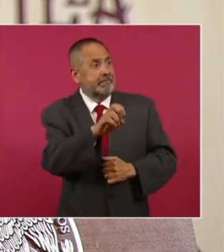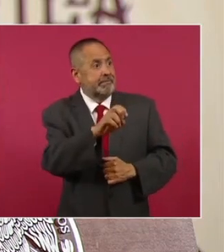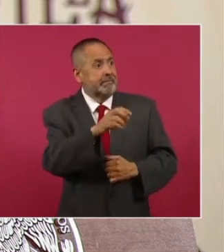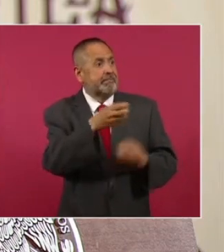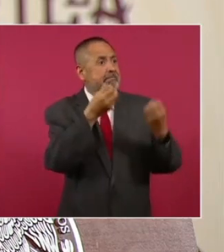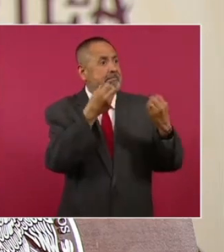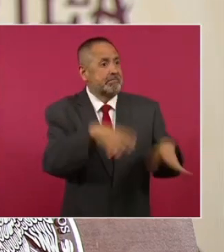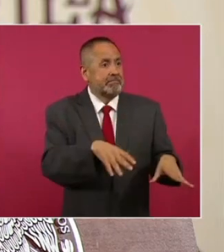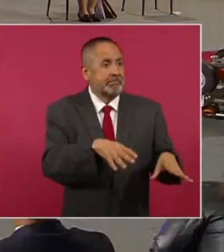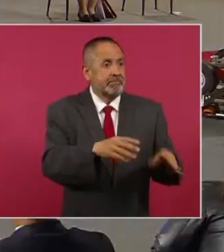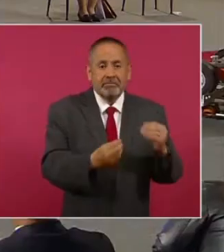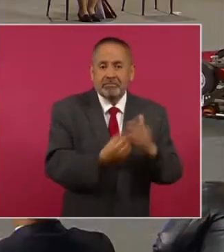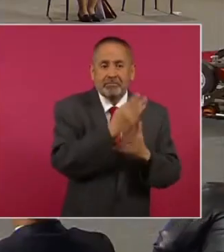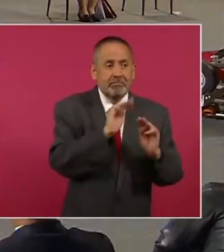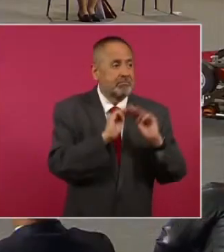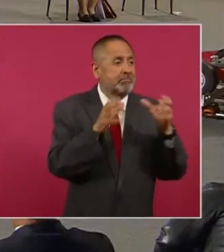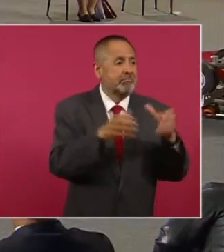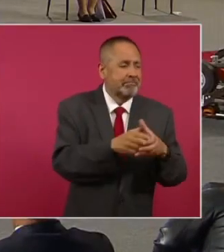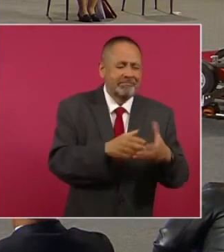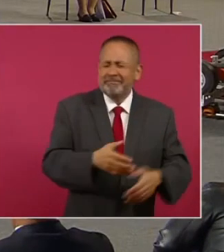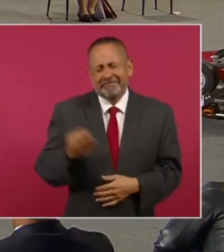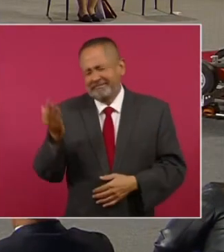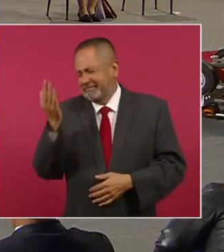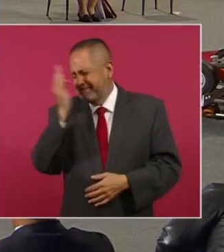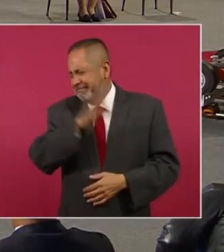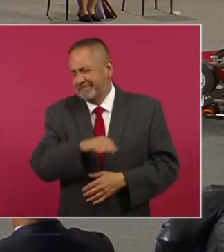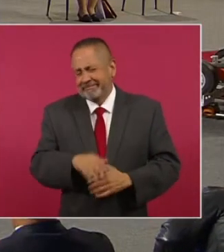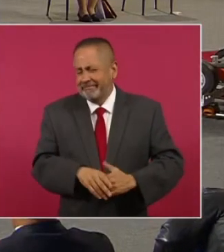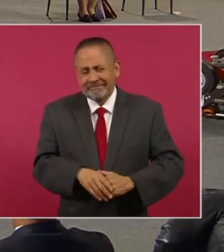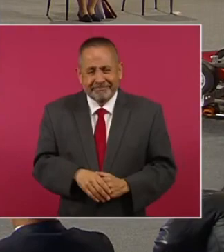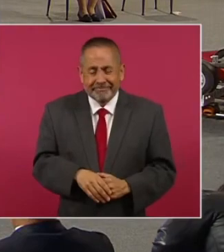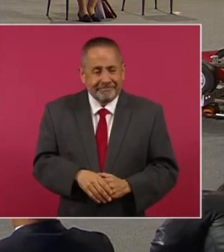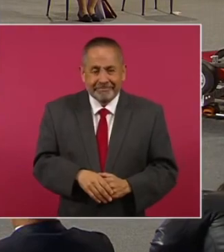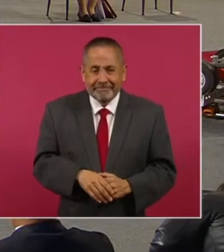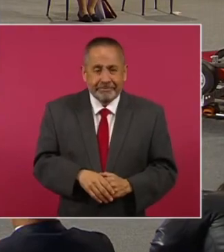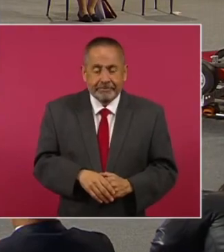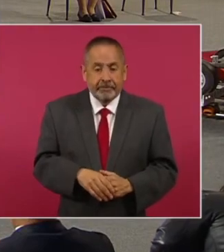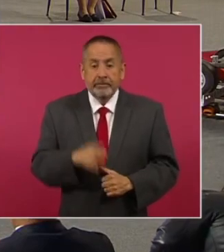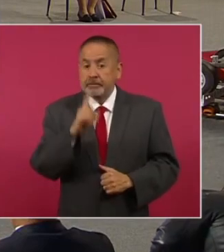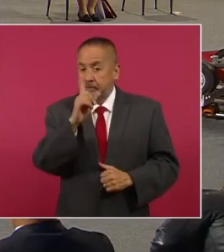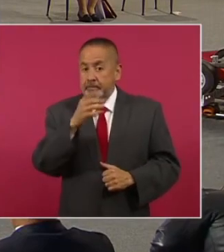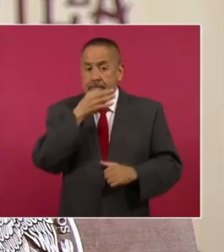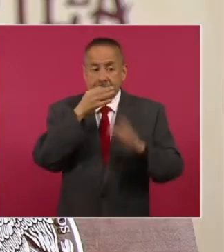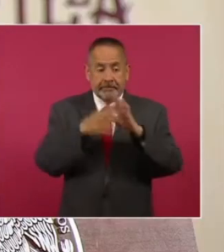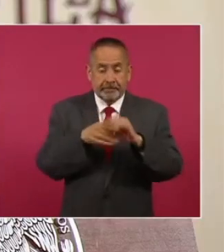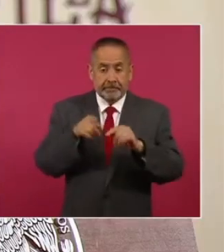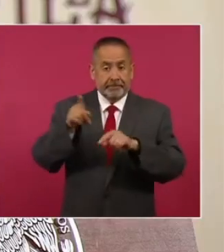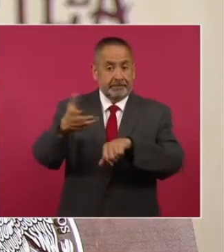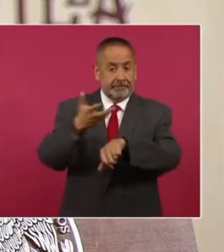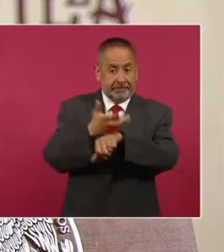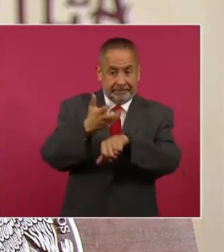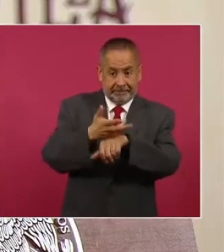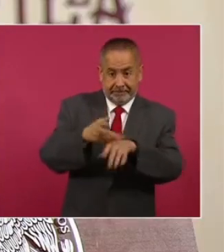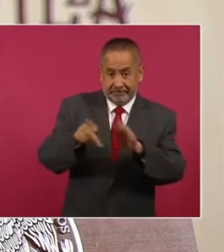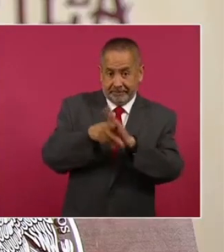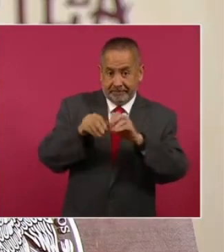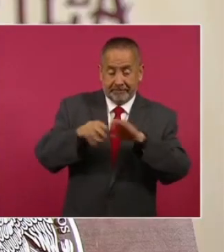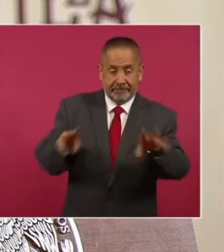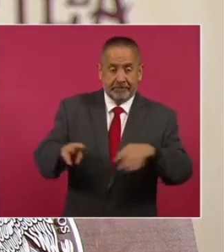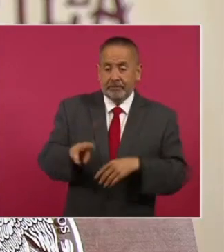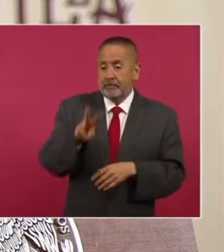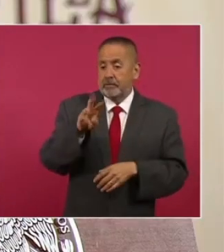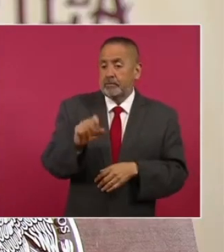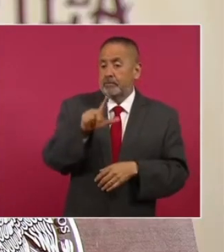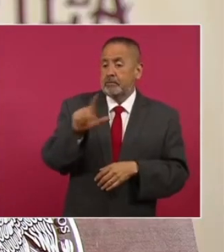Lo que sí es nota es que ese influyente periódico estadounidense, The Wall Street